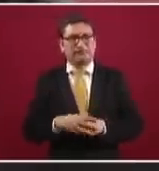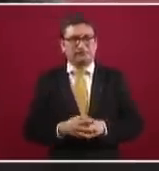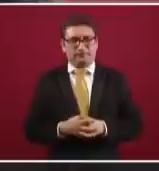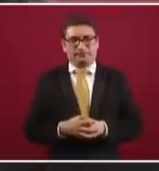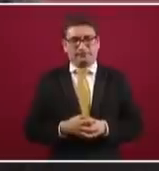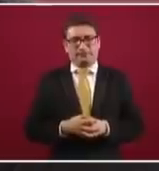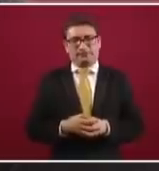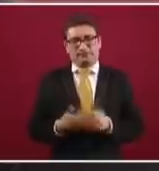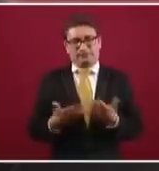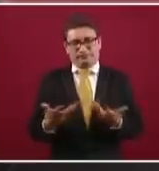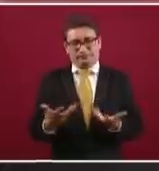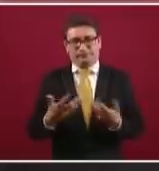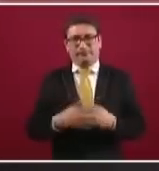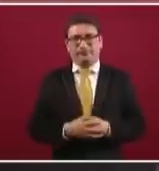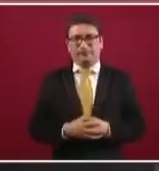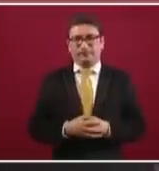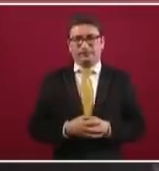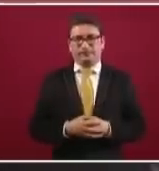y